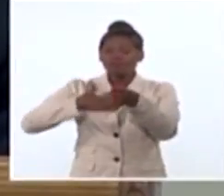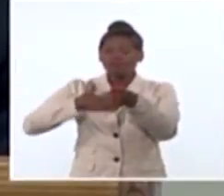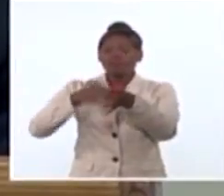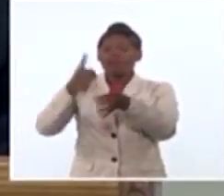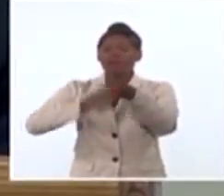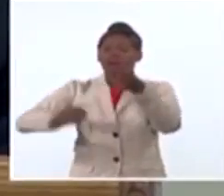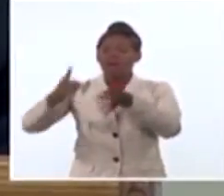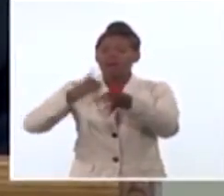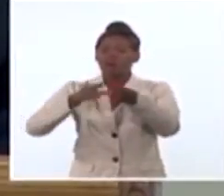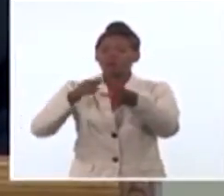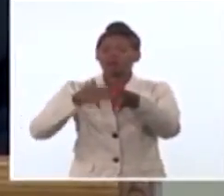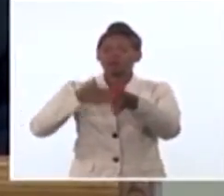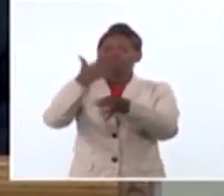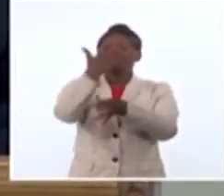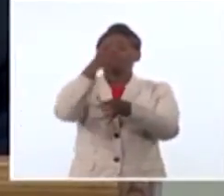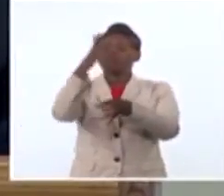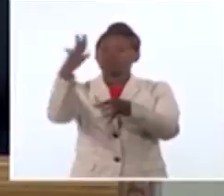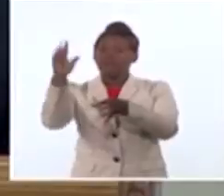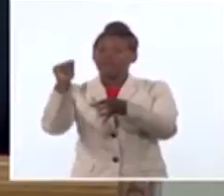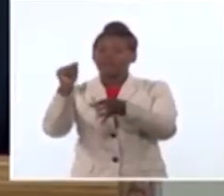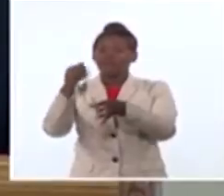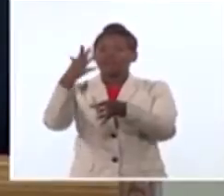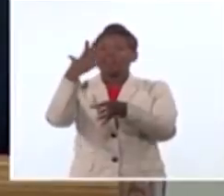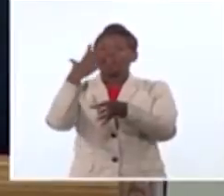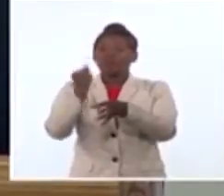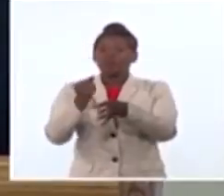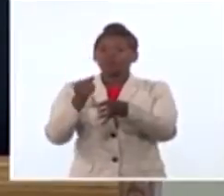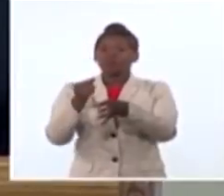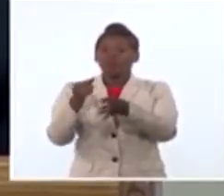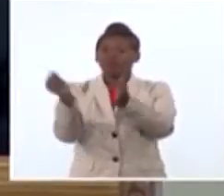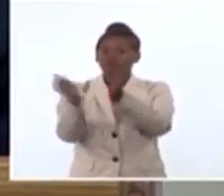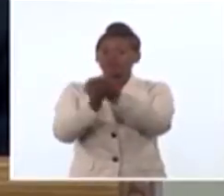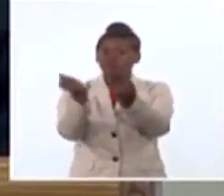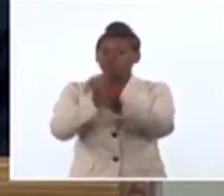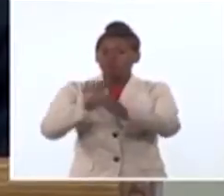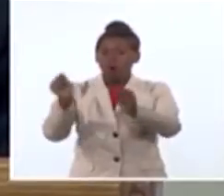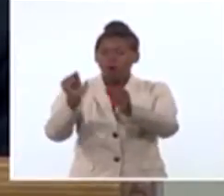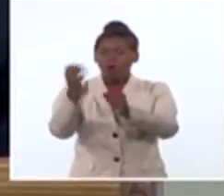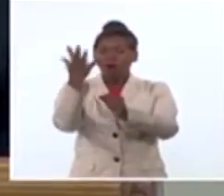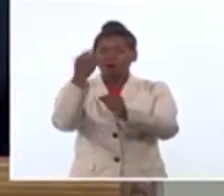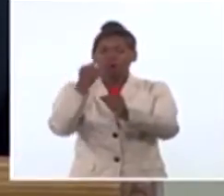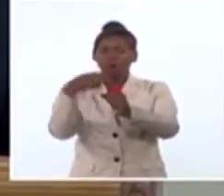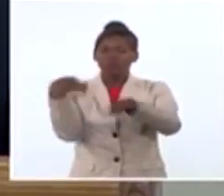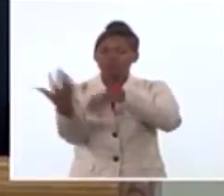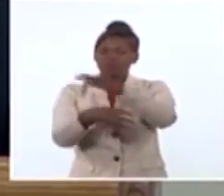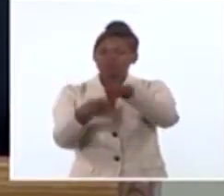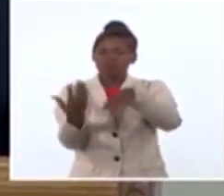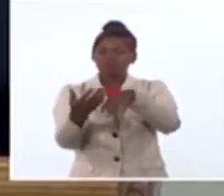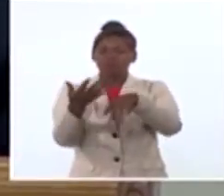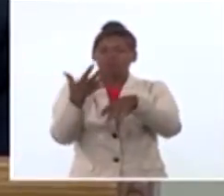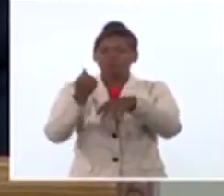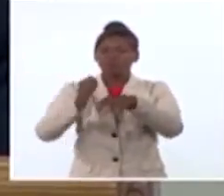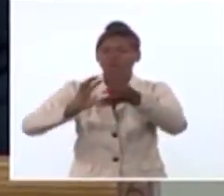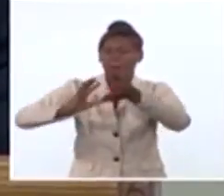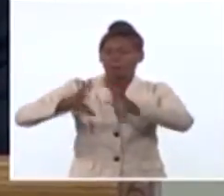de vandalismo y que inevitablemente crearían situaciones que alterarían la paz